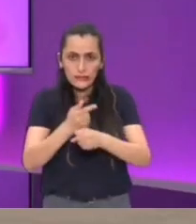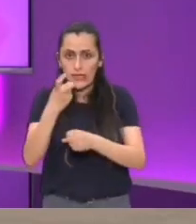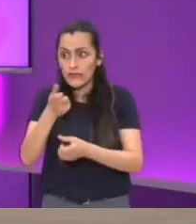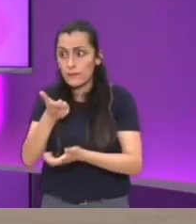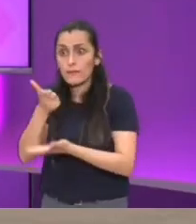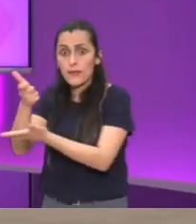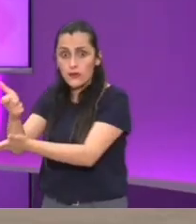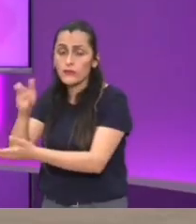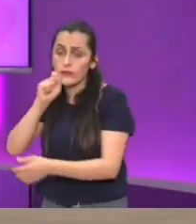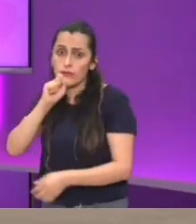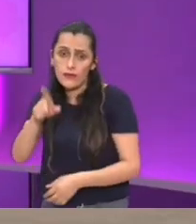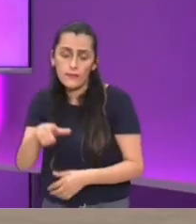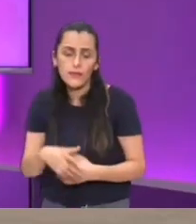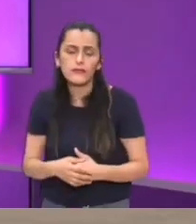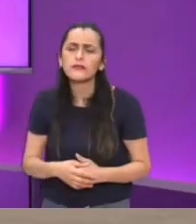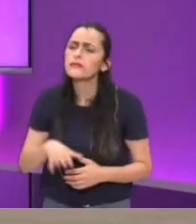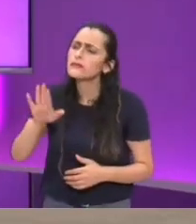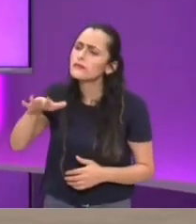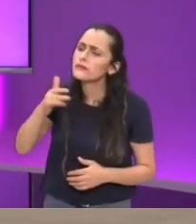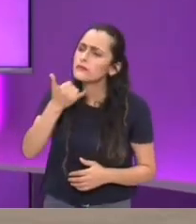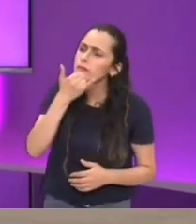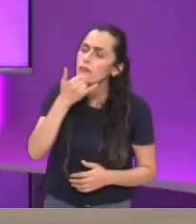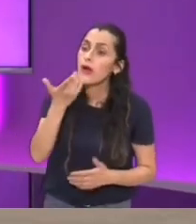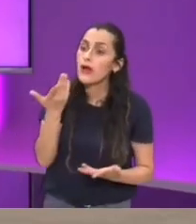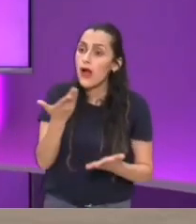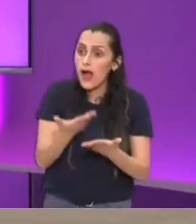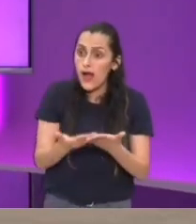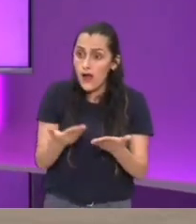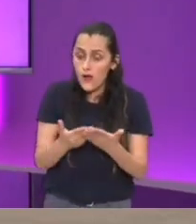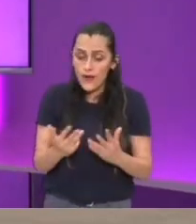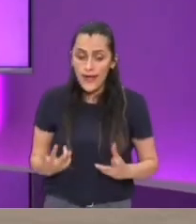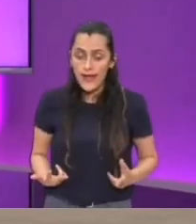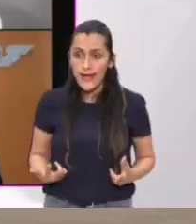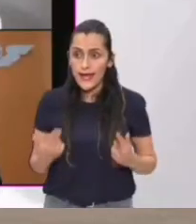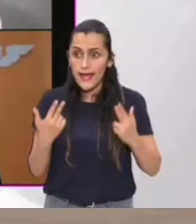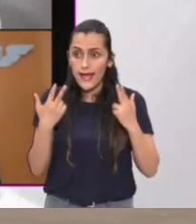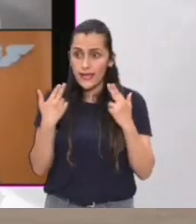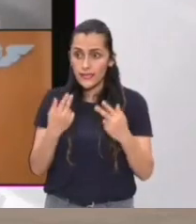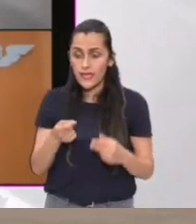el tema precisamente del cáncer infantil en estos momentos?